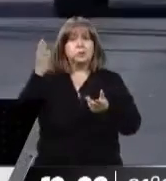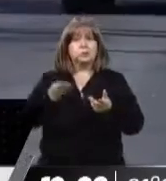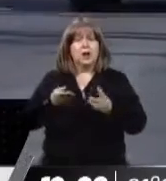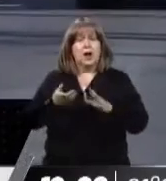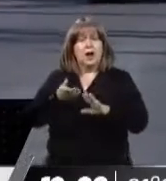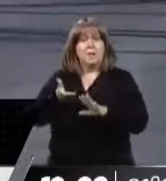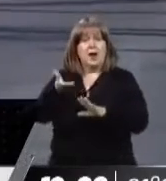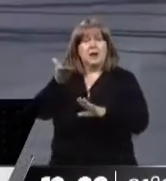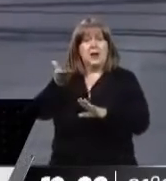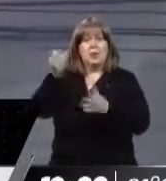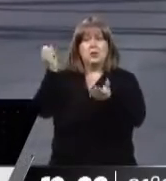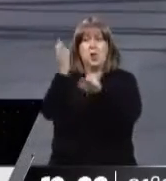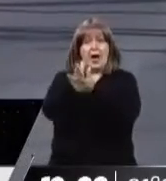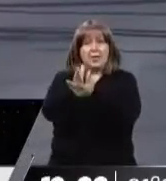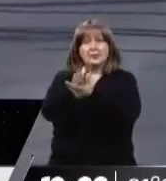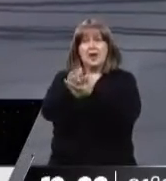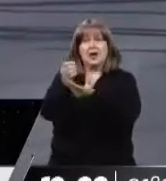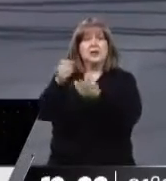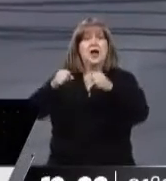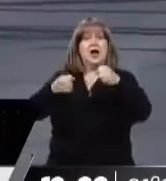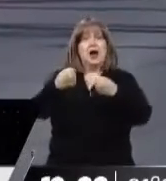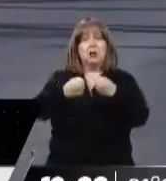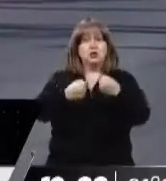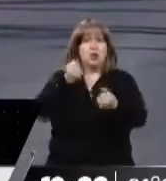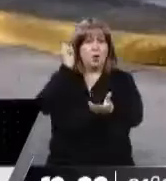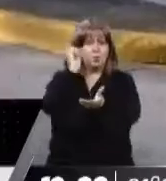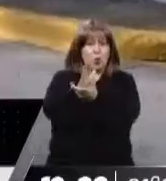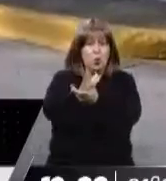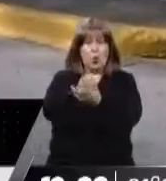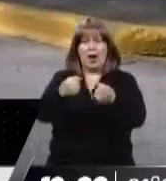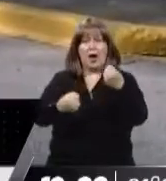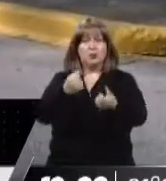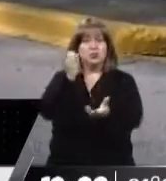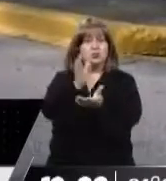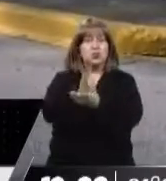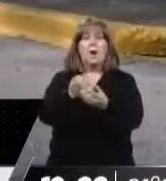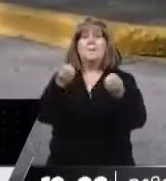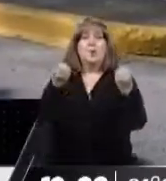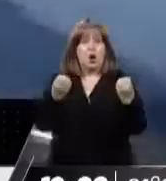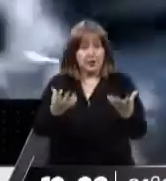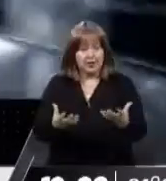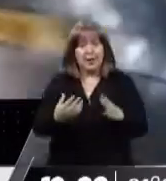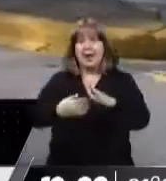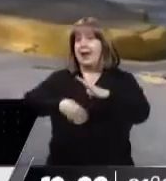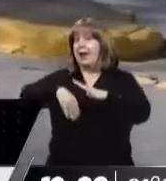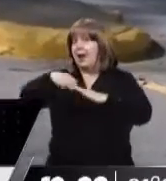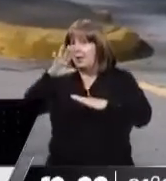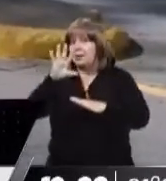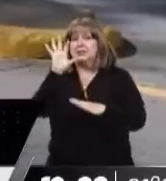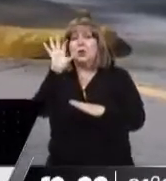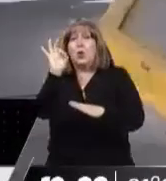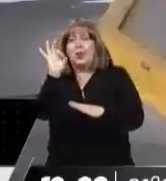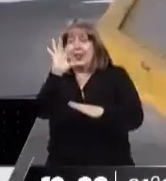aumento de actas viales que se han labrado allí en este departamento y sobre todo el porqué la mayoría o el 50%